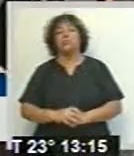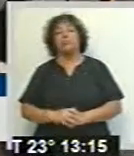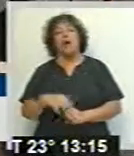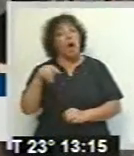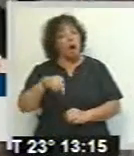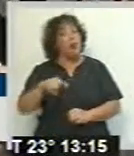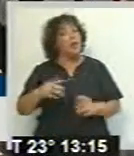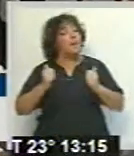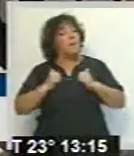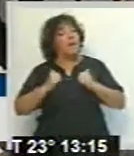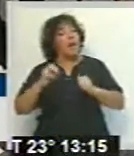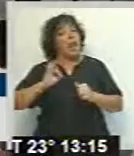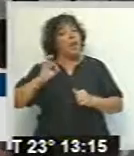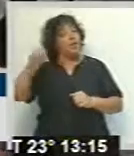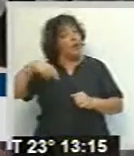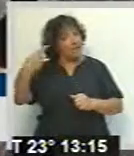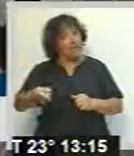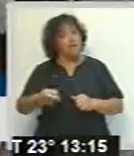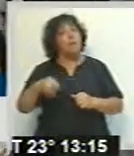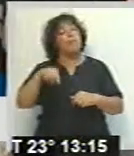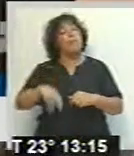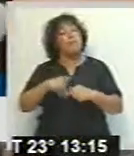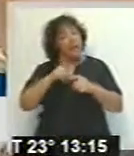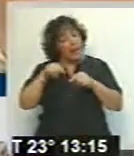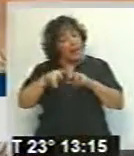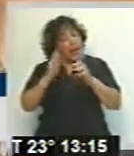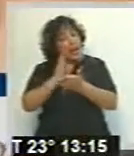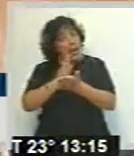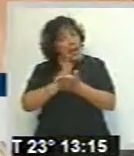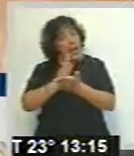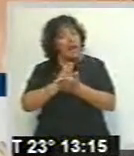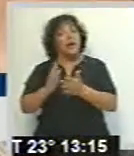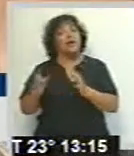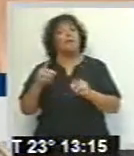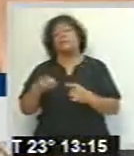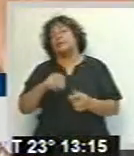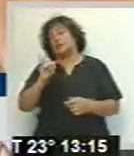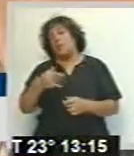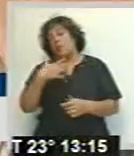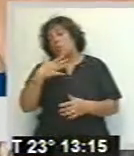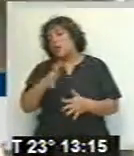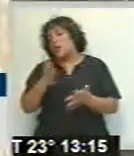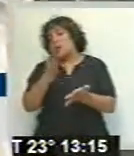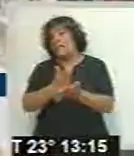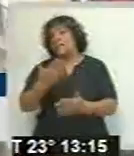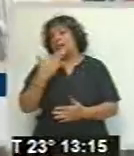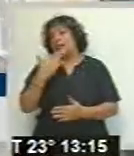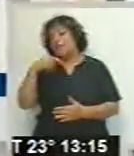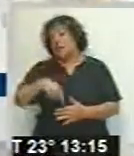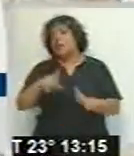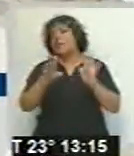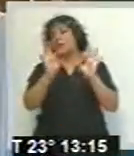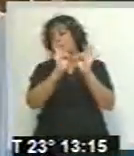aguardar al próximo año ya para el tratamiento en la Cámara de Diputados, ¿verdad? Sí, seguramente, a partir de abril seguramente que se va a tratar este proyecto.